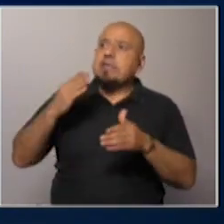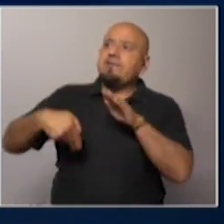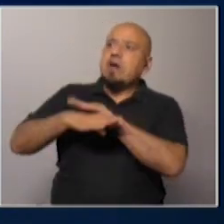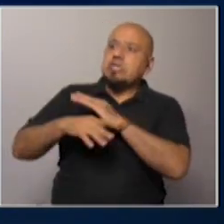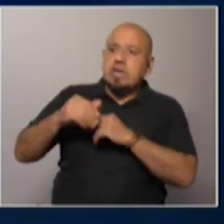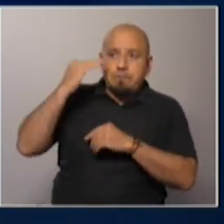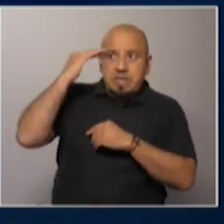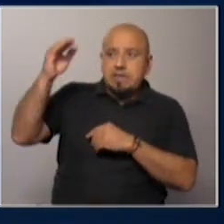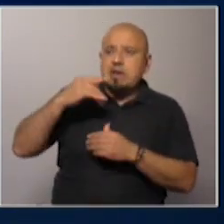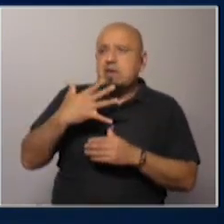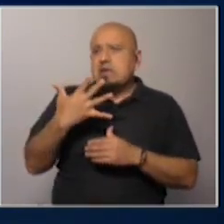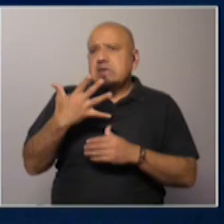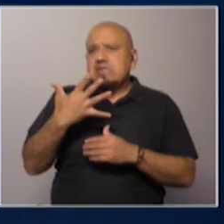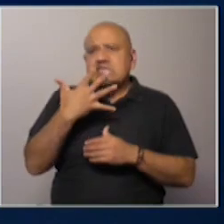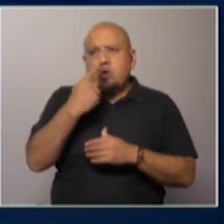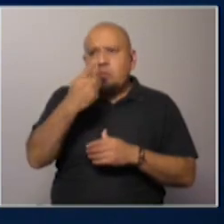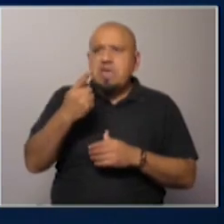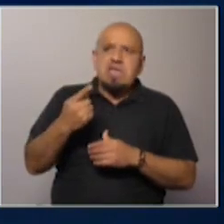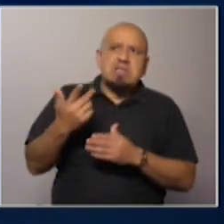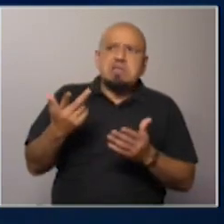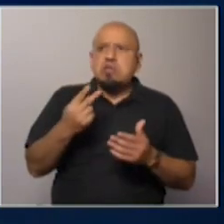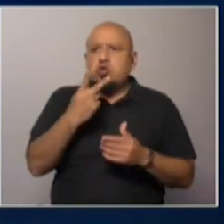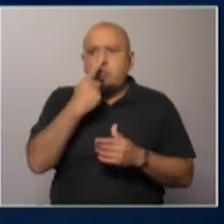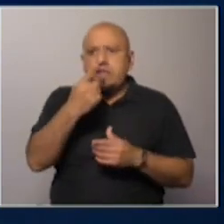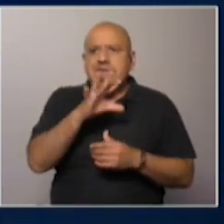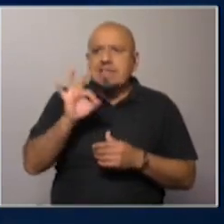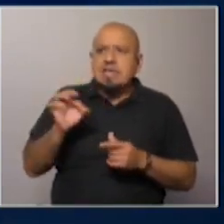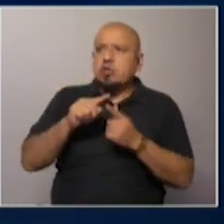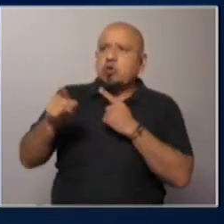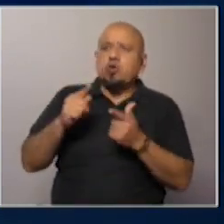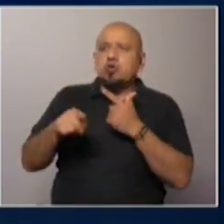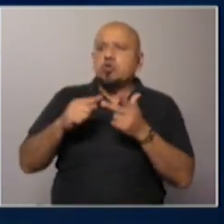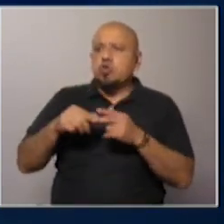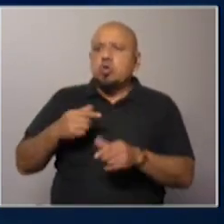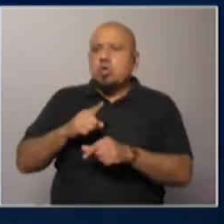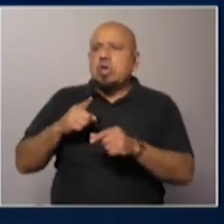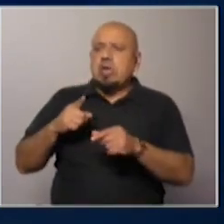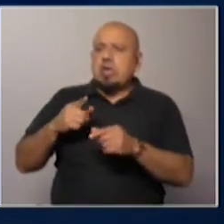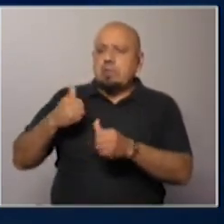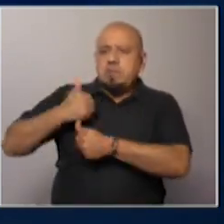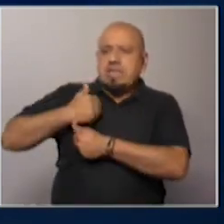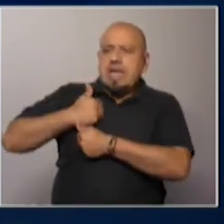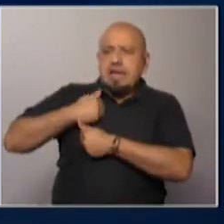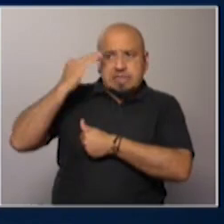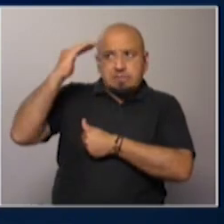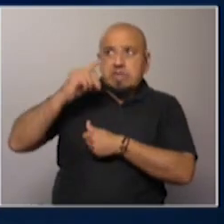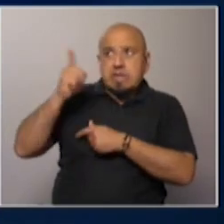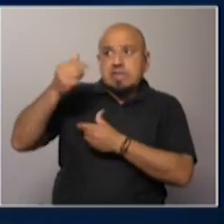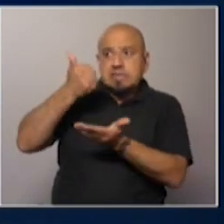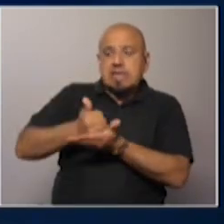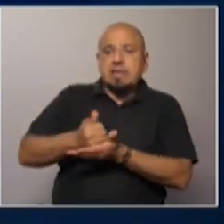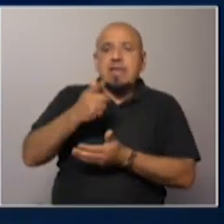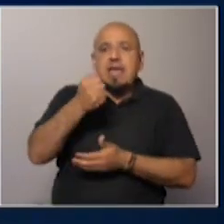esos 5.000 quizás 2500 de irak 2500 de afganistán tropas estadounidenses todavía desplegadas allí recordemos en